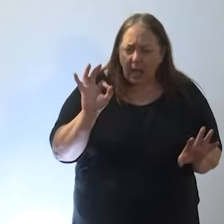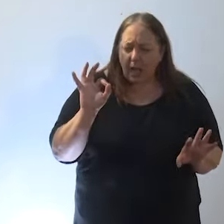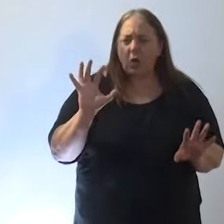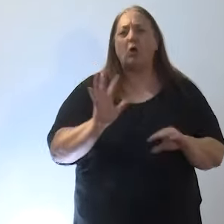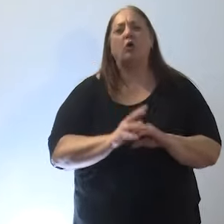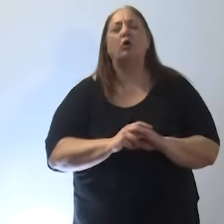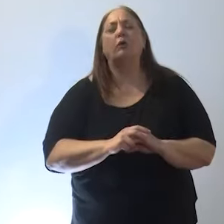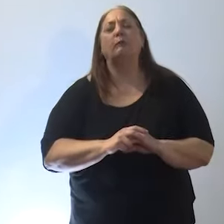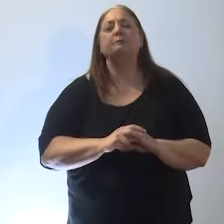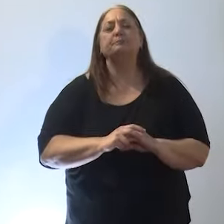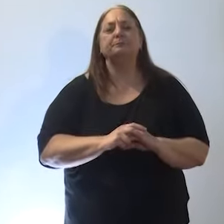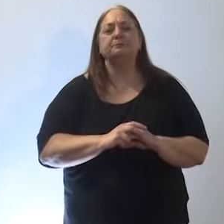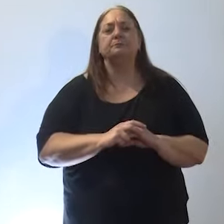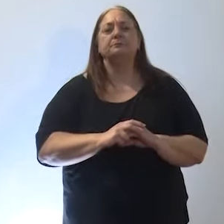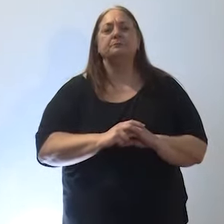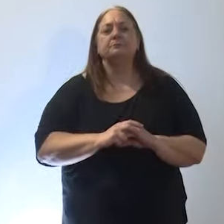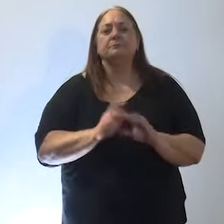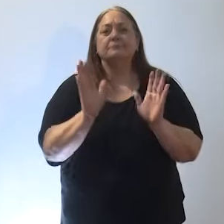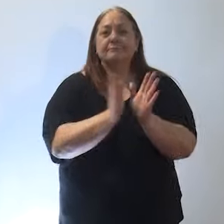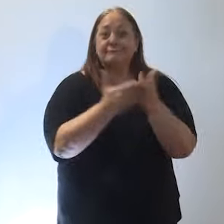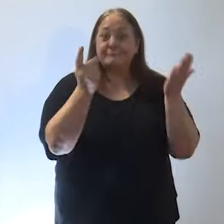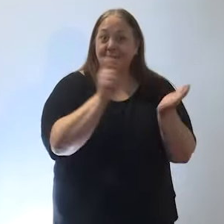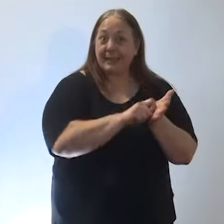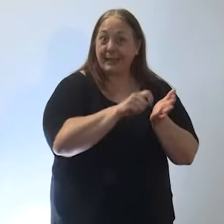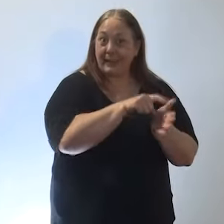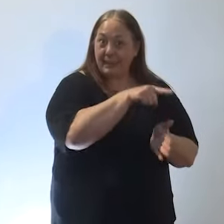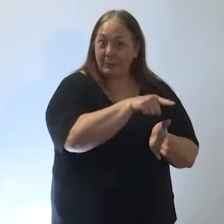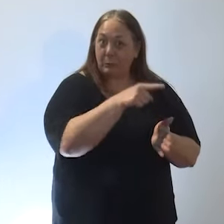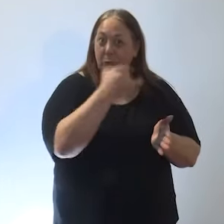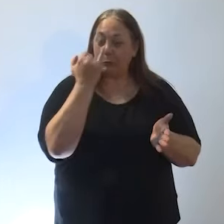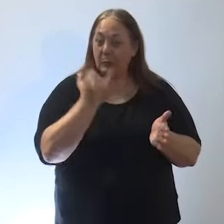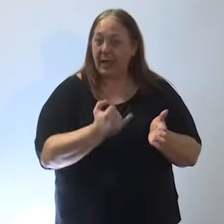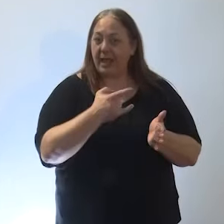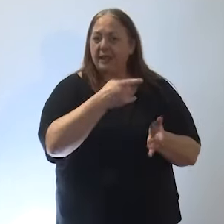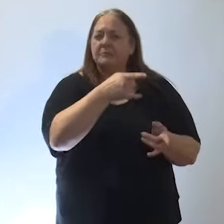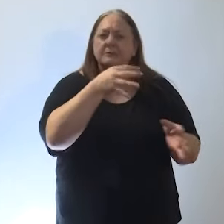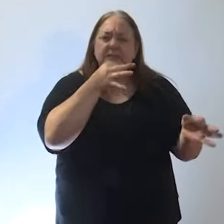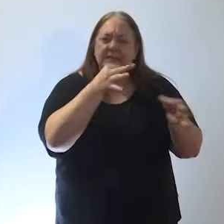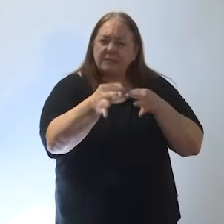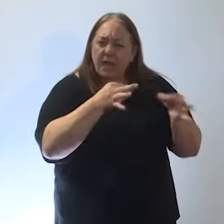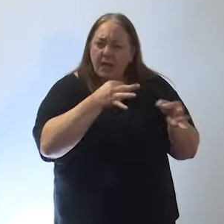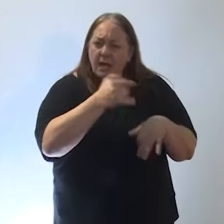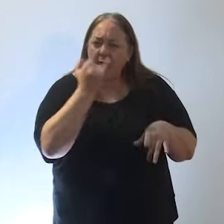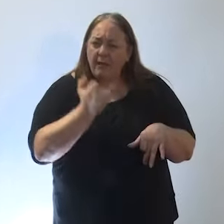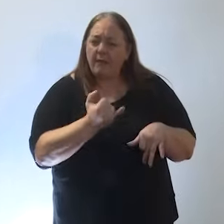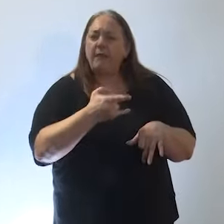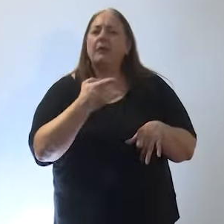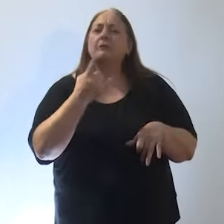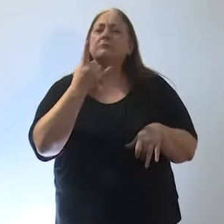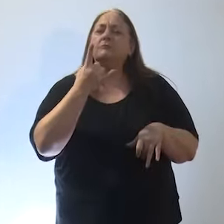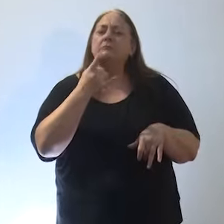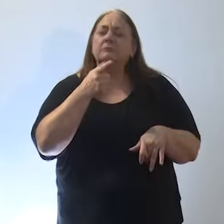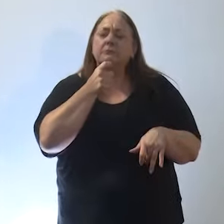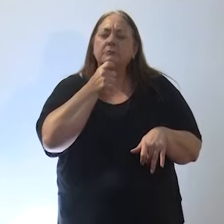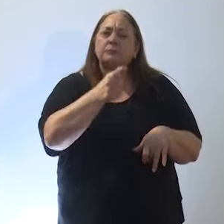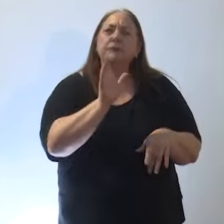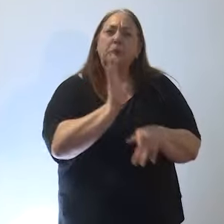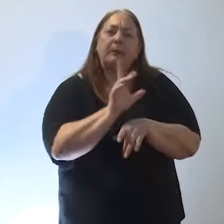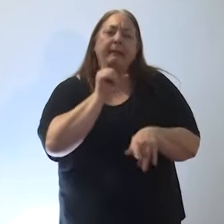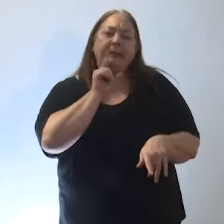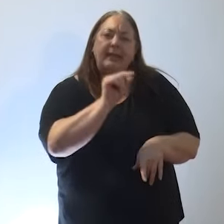hay en el libro en tus charlas vos hacés una crítica lo